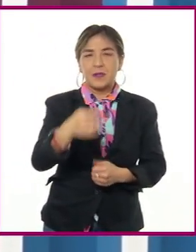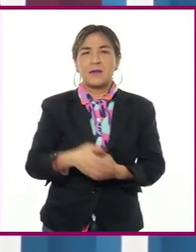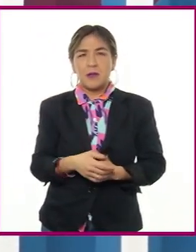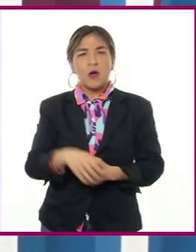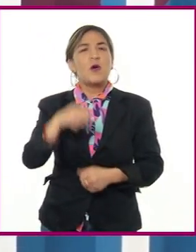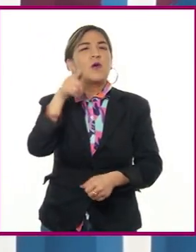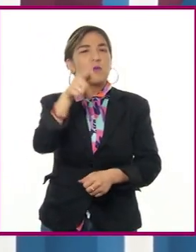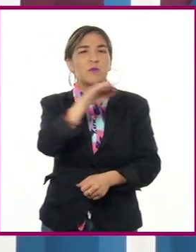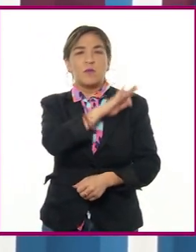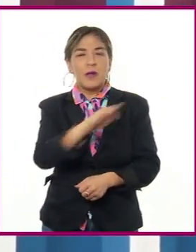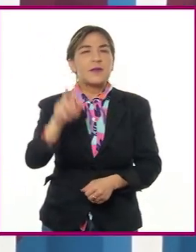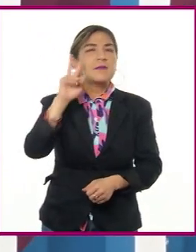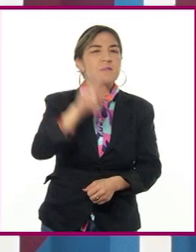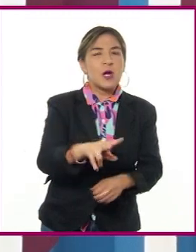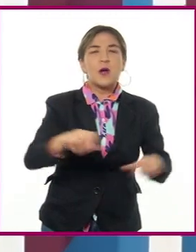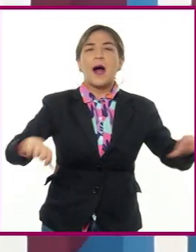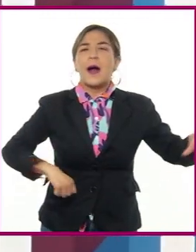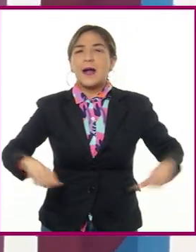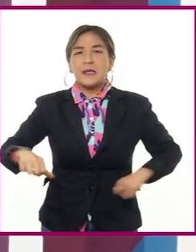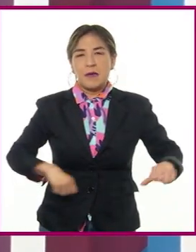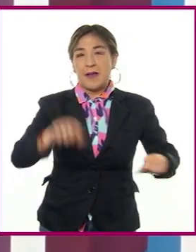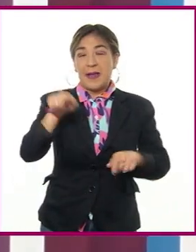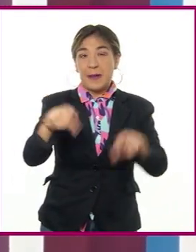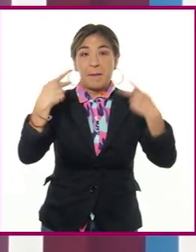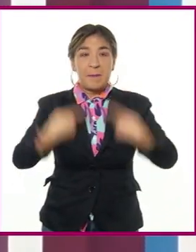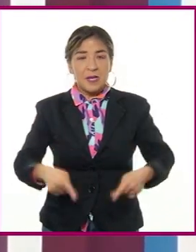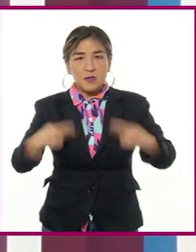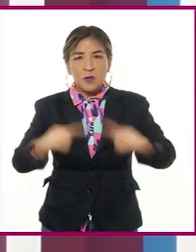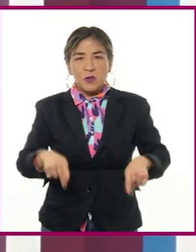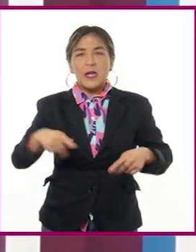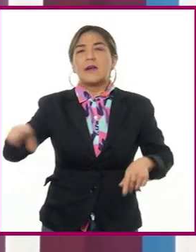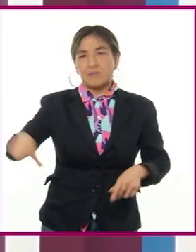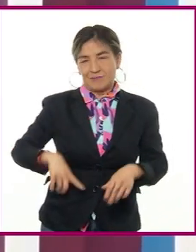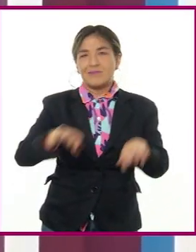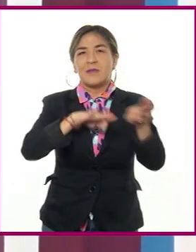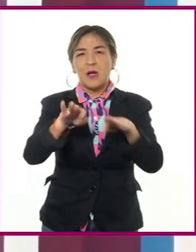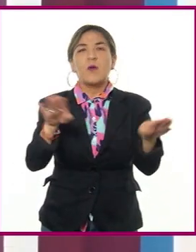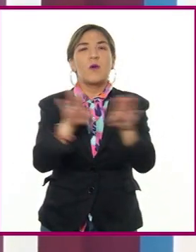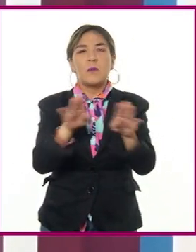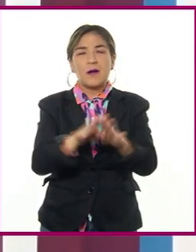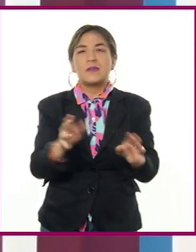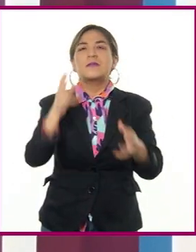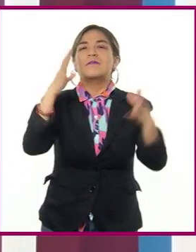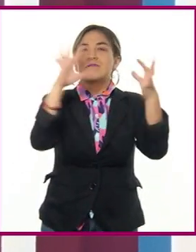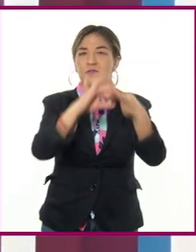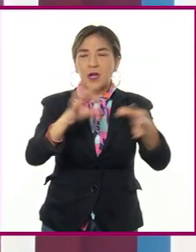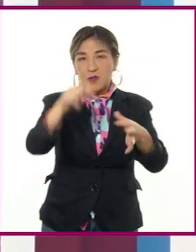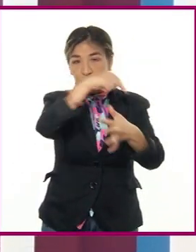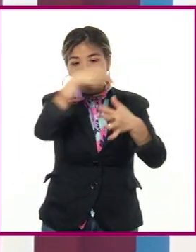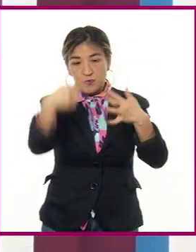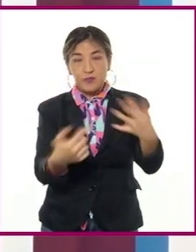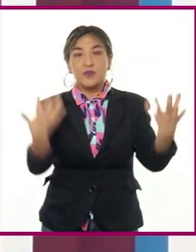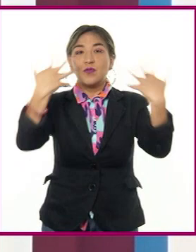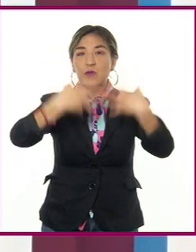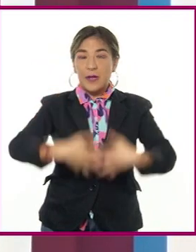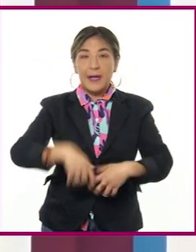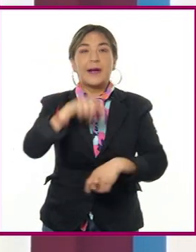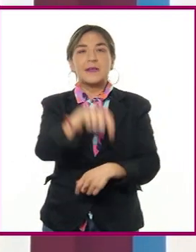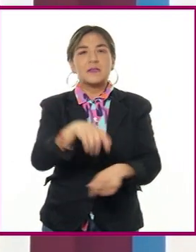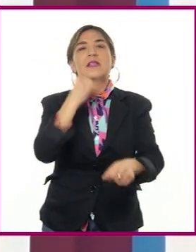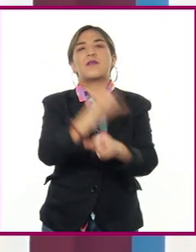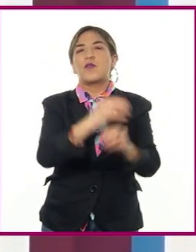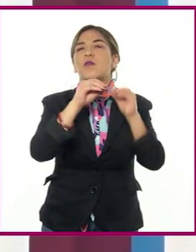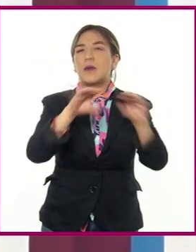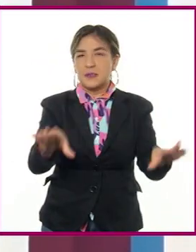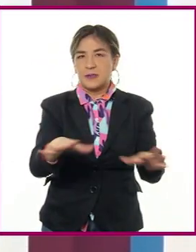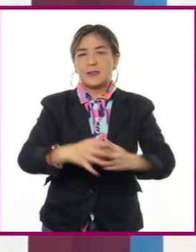Podemos valorar el actuar del servicio público conforme a los principios de rendición de cuentas, transparencia y acceso a la